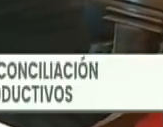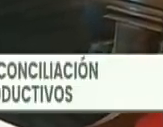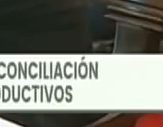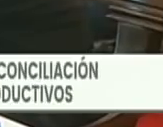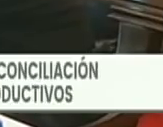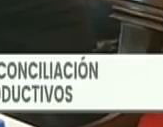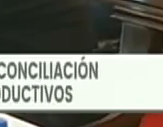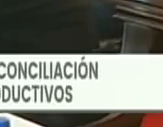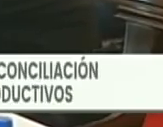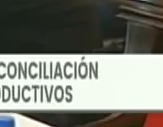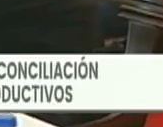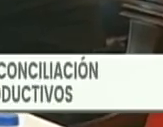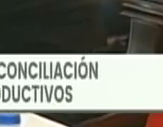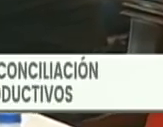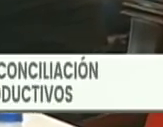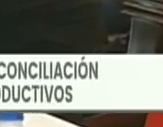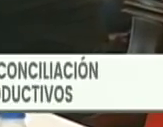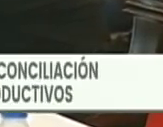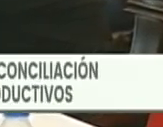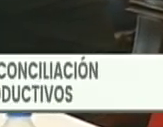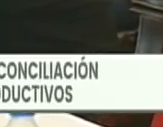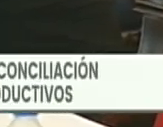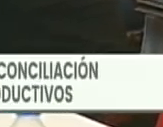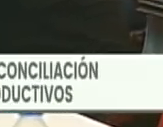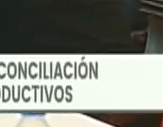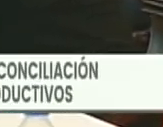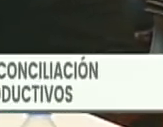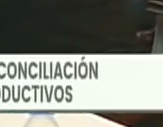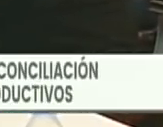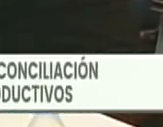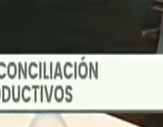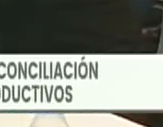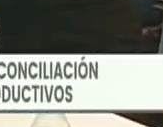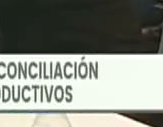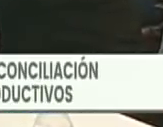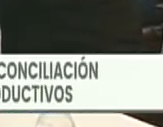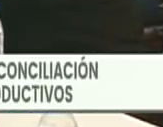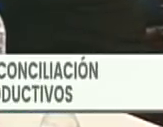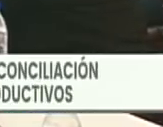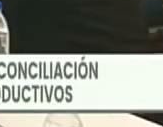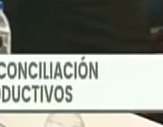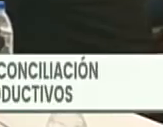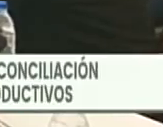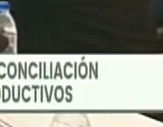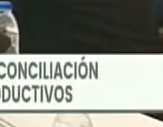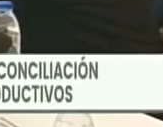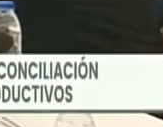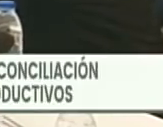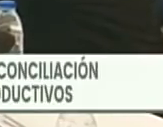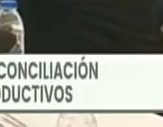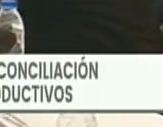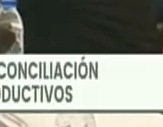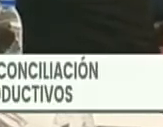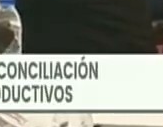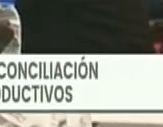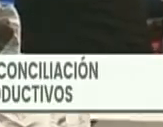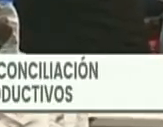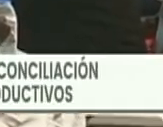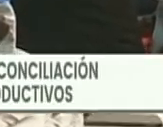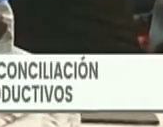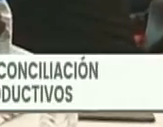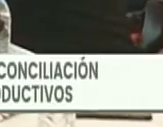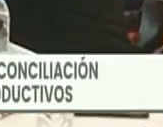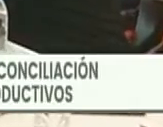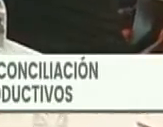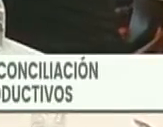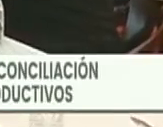leído que hay propuestas de que se replanteé que el ejecutivo nacional se plantee justamente lo que el tema de